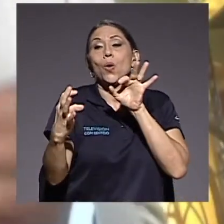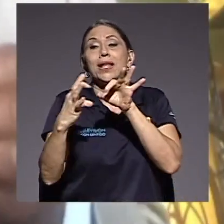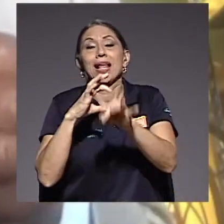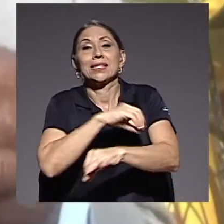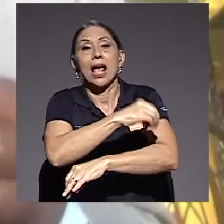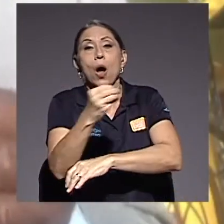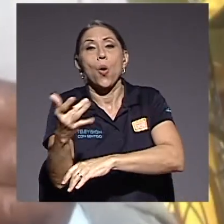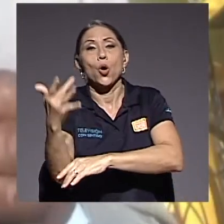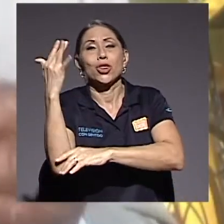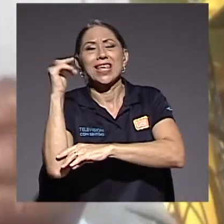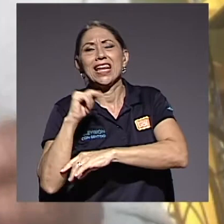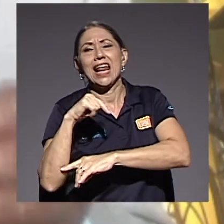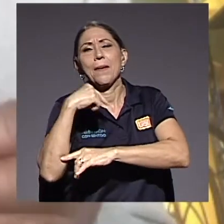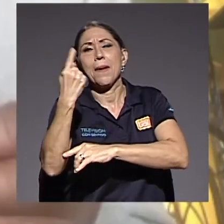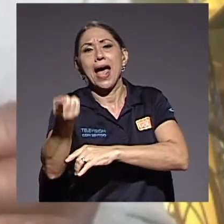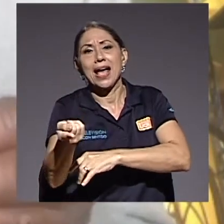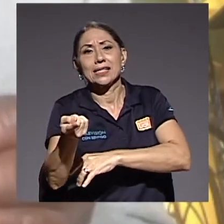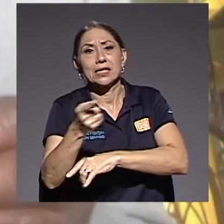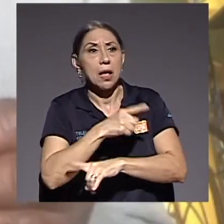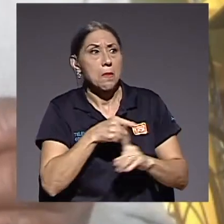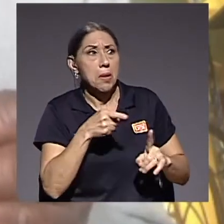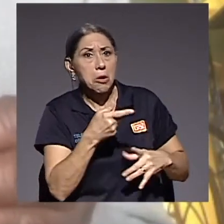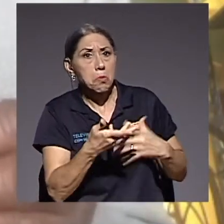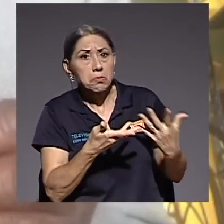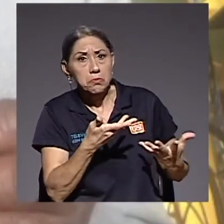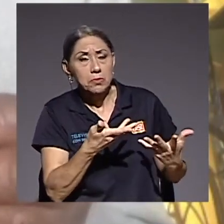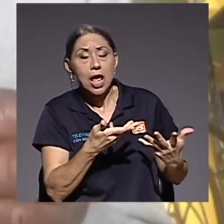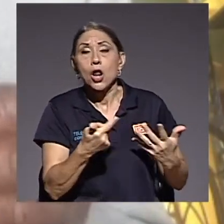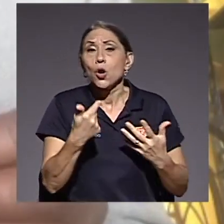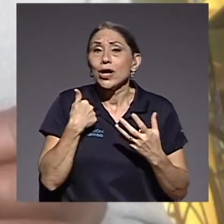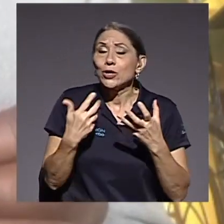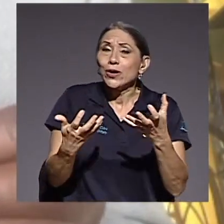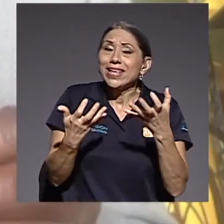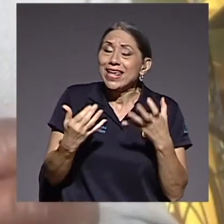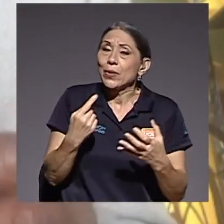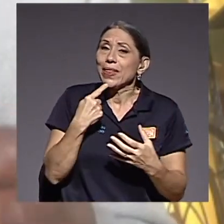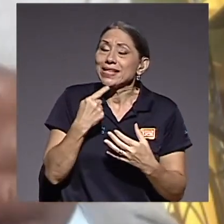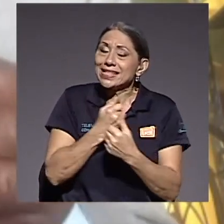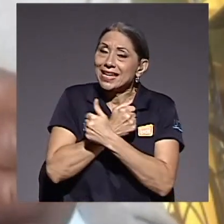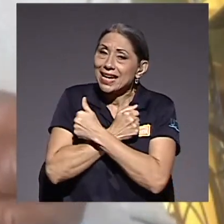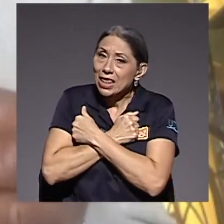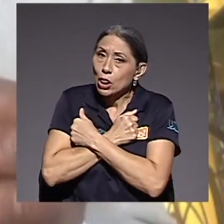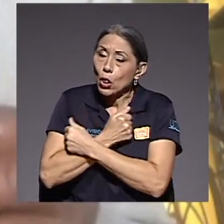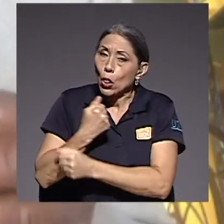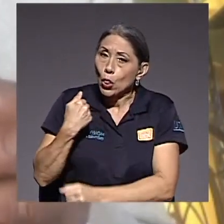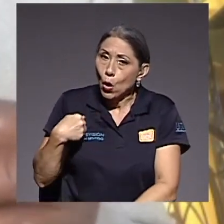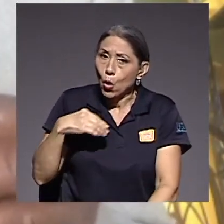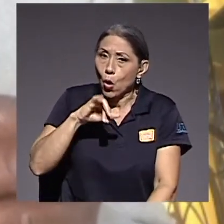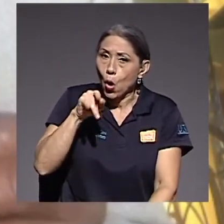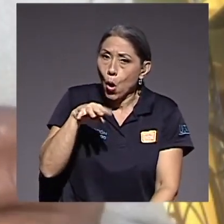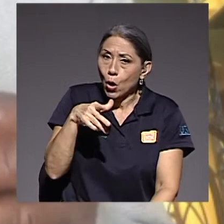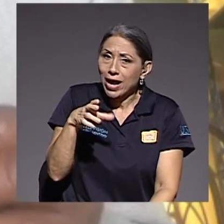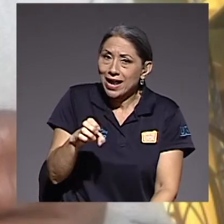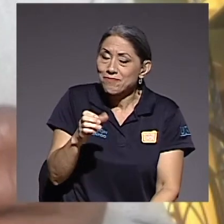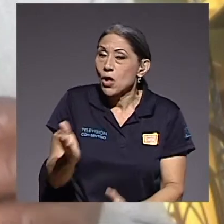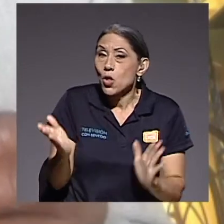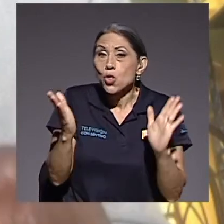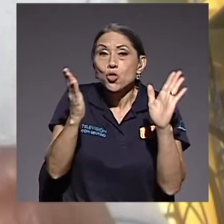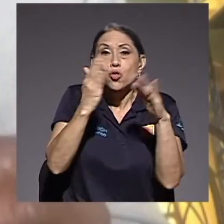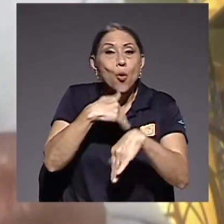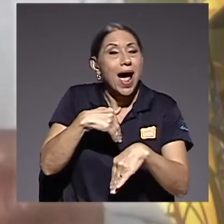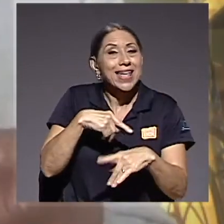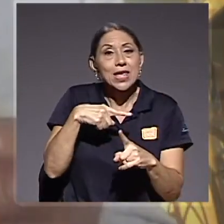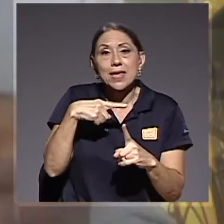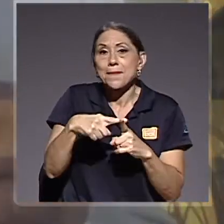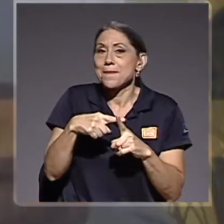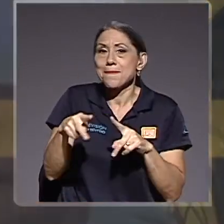sigue siendo, es que lo que te quiero esclavo. decir, mi querido don Jorge, es que no hay ninguna ventaja, más bien todo lo